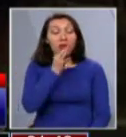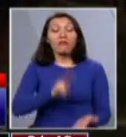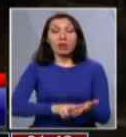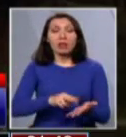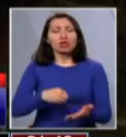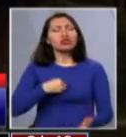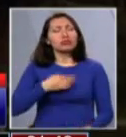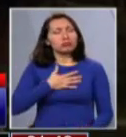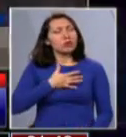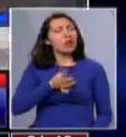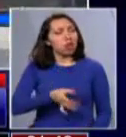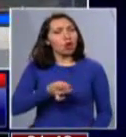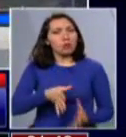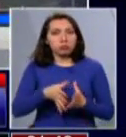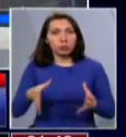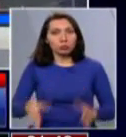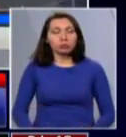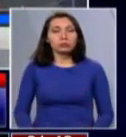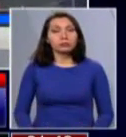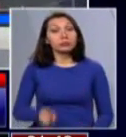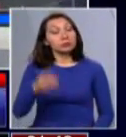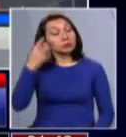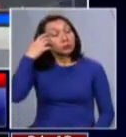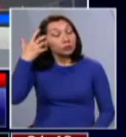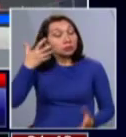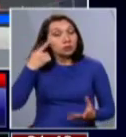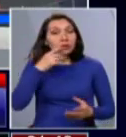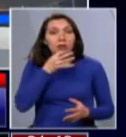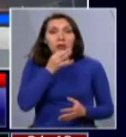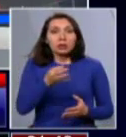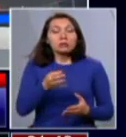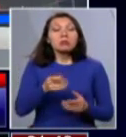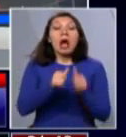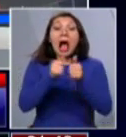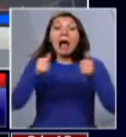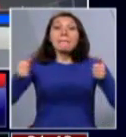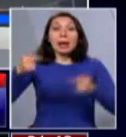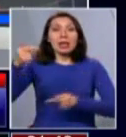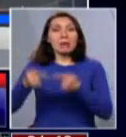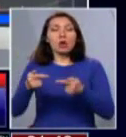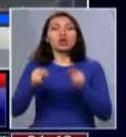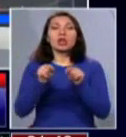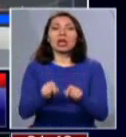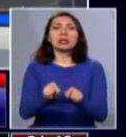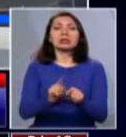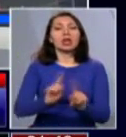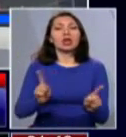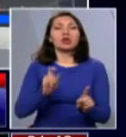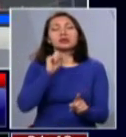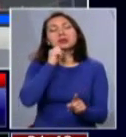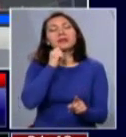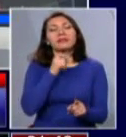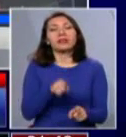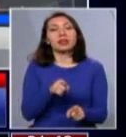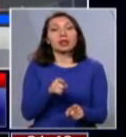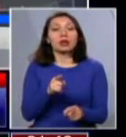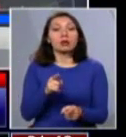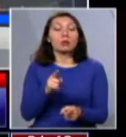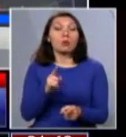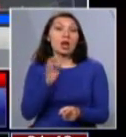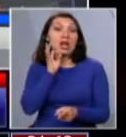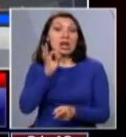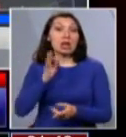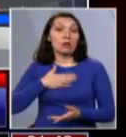me ha producido mucho dolor si es que quería el razonamiento que se dice que como es para campaña política eso no sería enriquecimiento